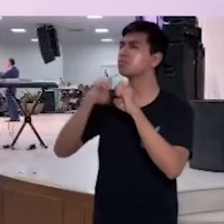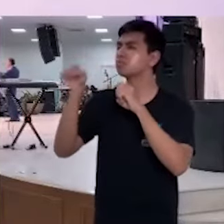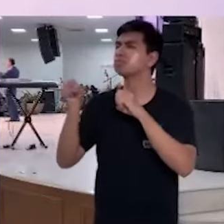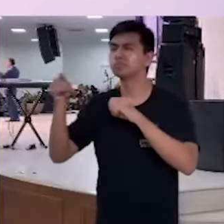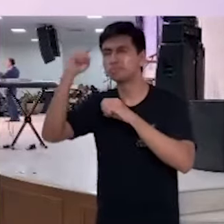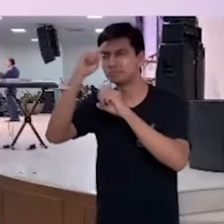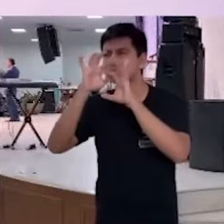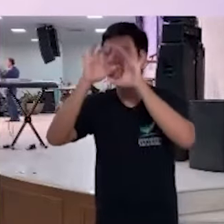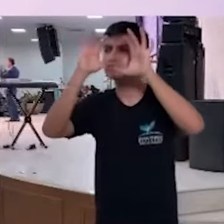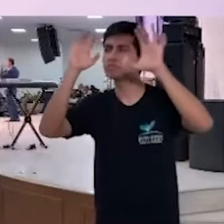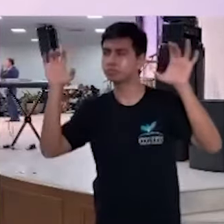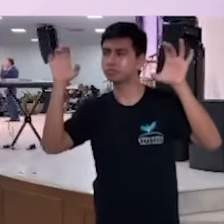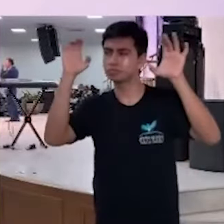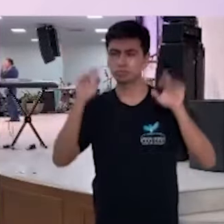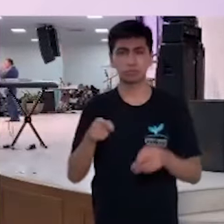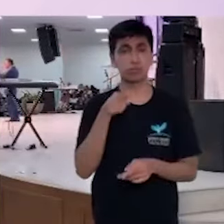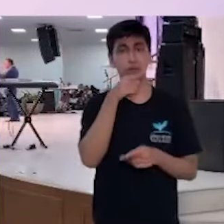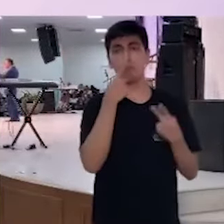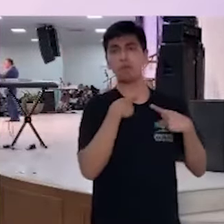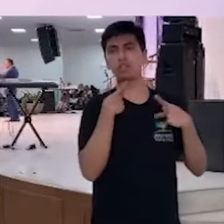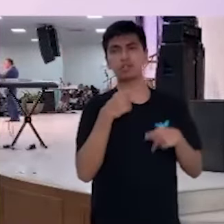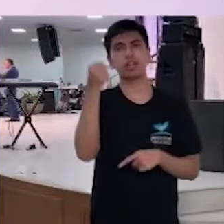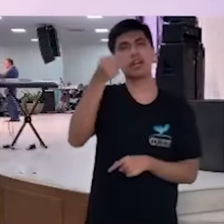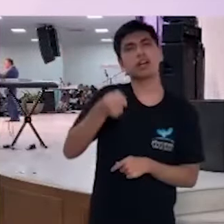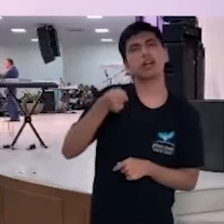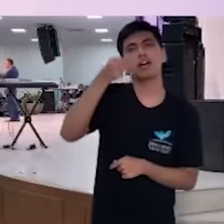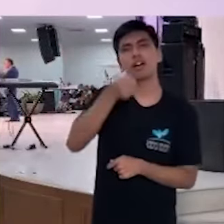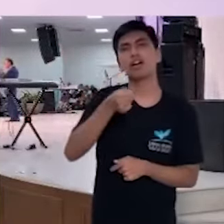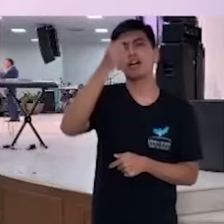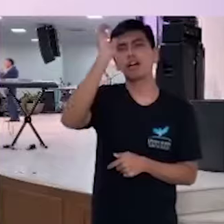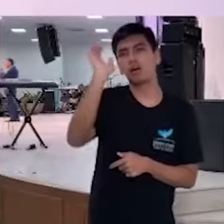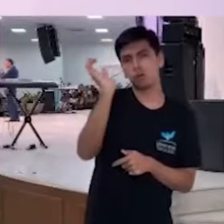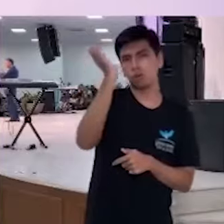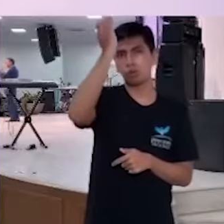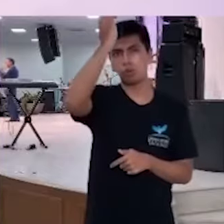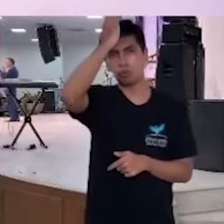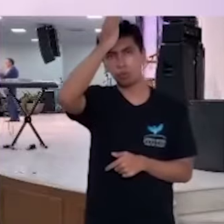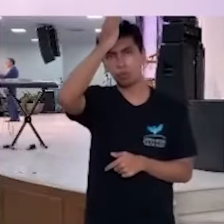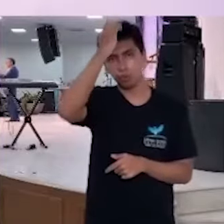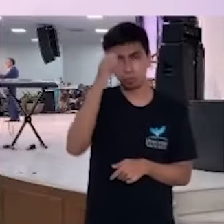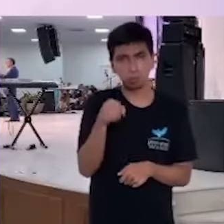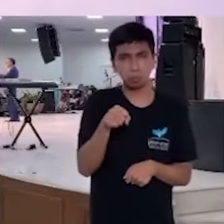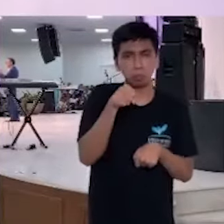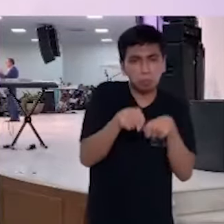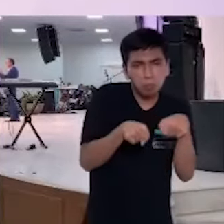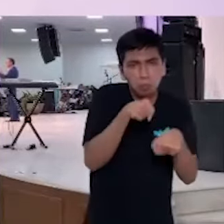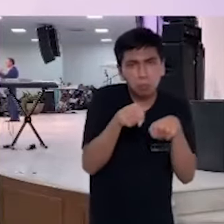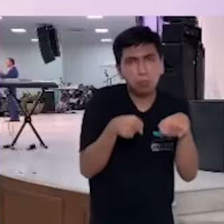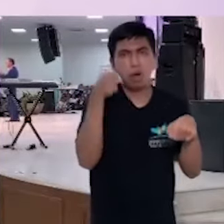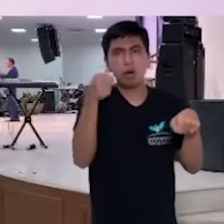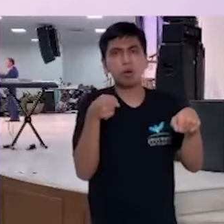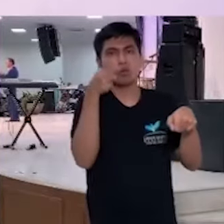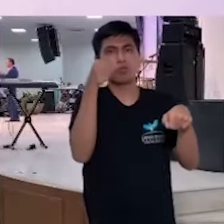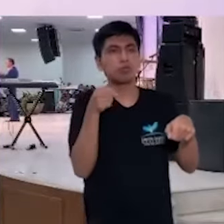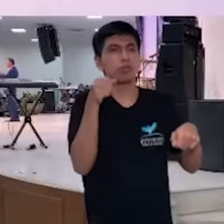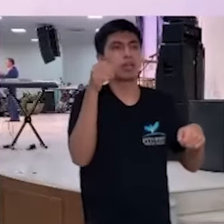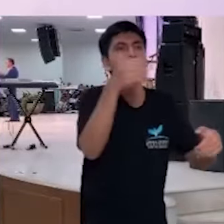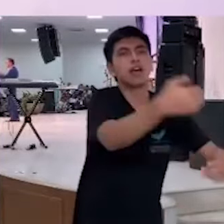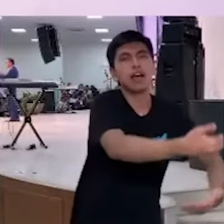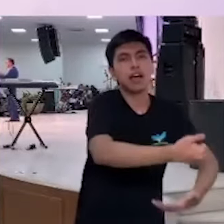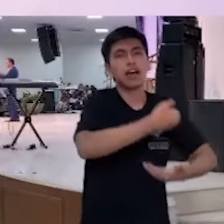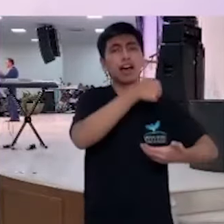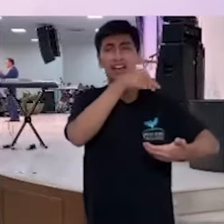tú. Ese ladrón eres tú. Tú le robaste su única oveja que